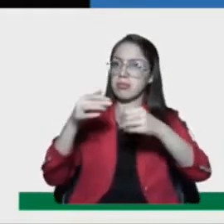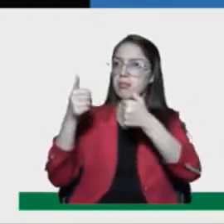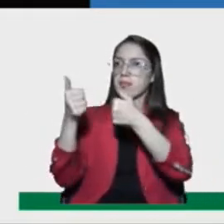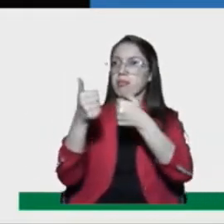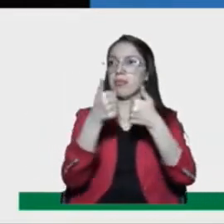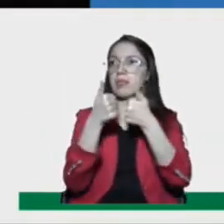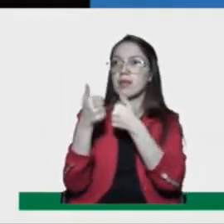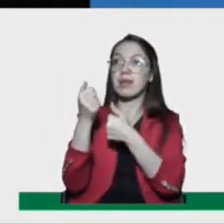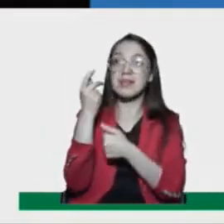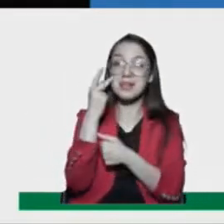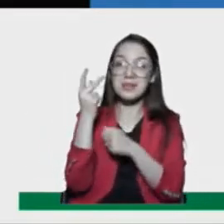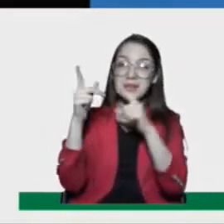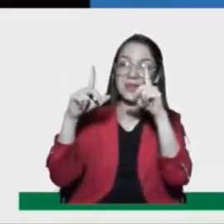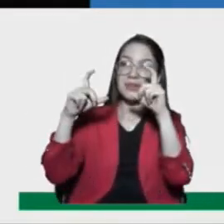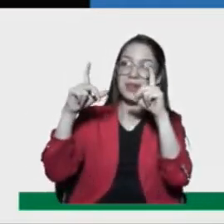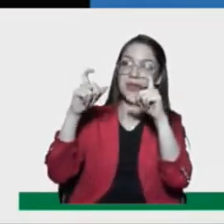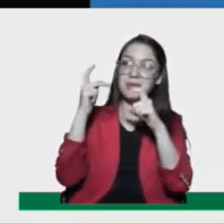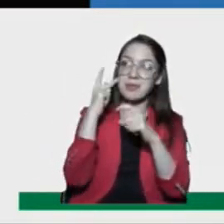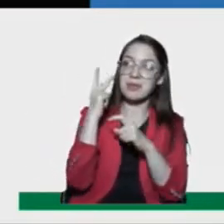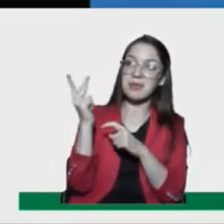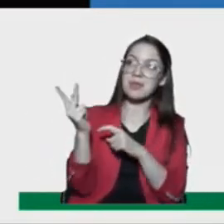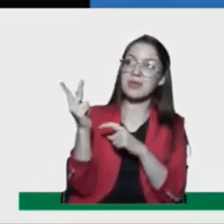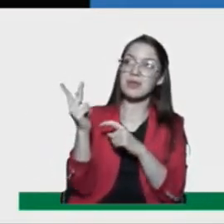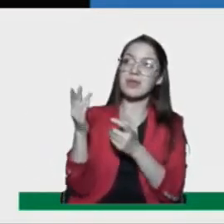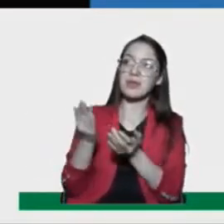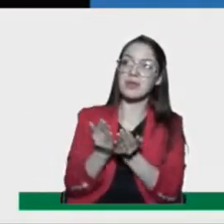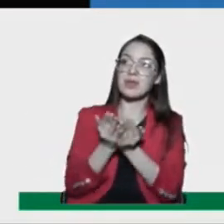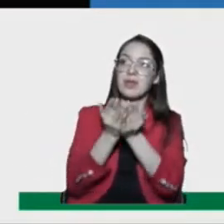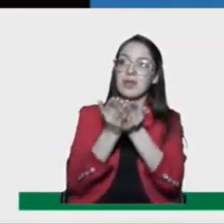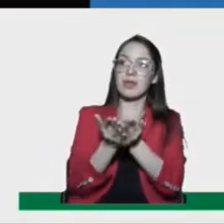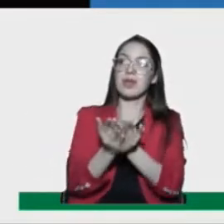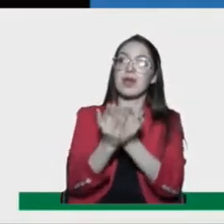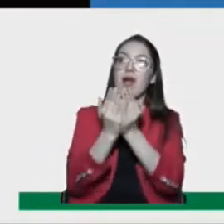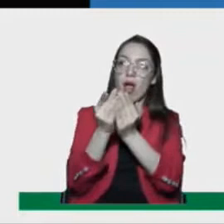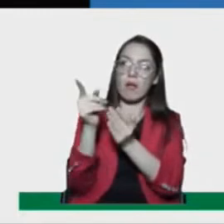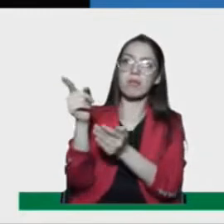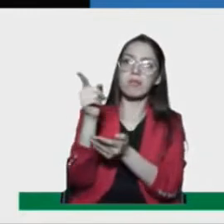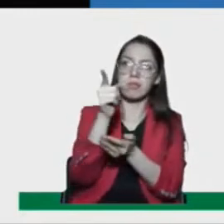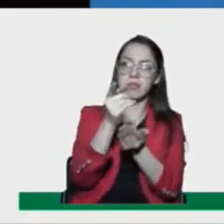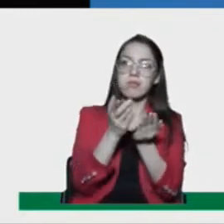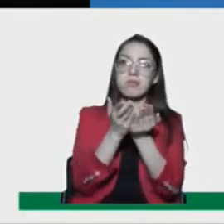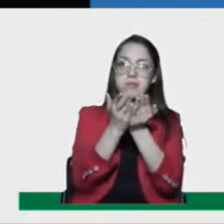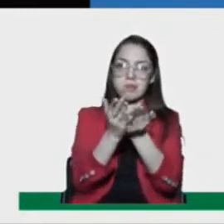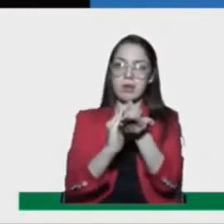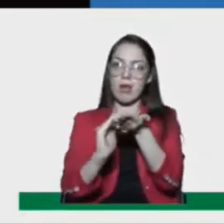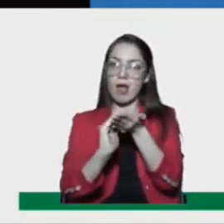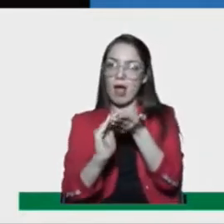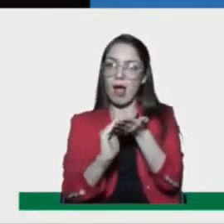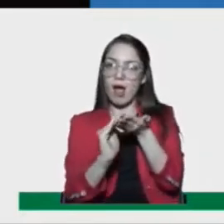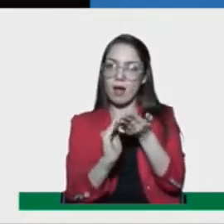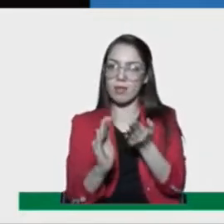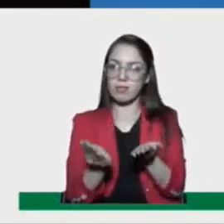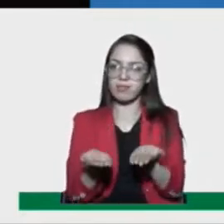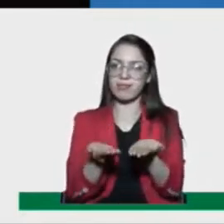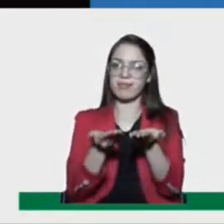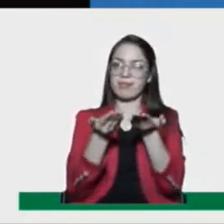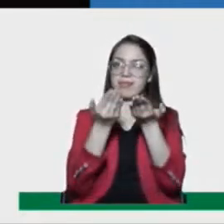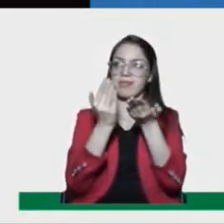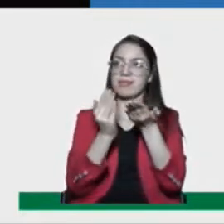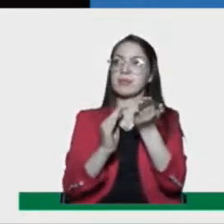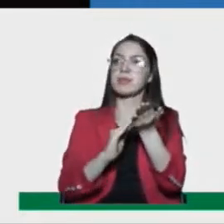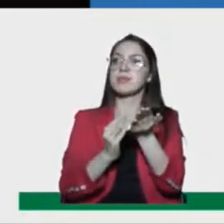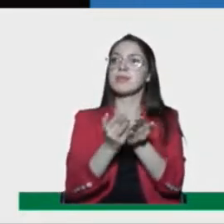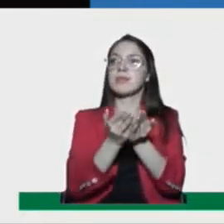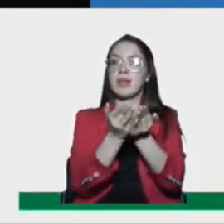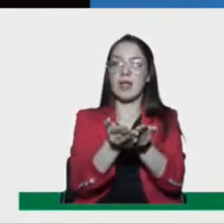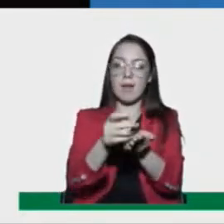ahí estamos en la actividad lo que hacemos son tour marítimo esas son algunas nuestras embarcaciones las hemos ido mejorando partimos con una embarcación para